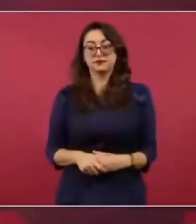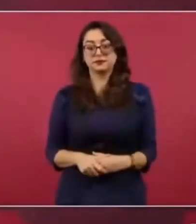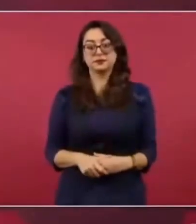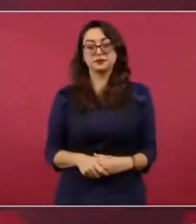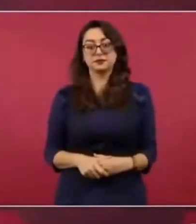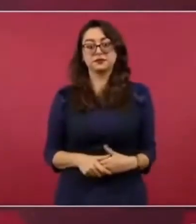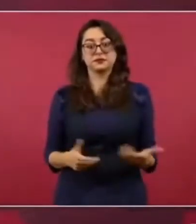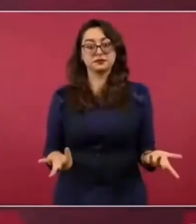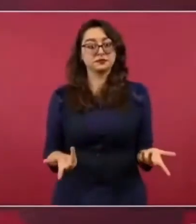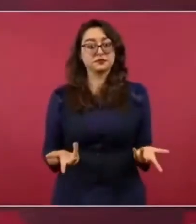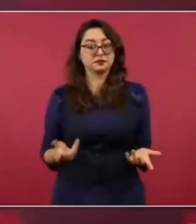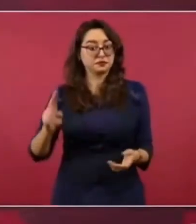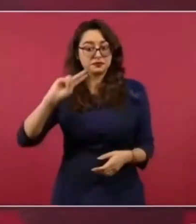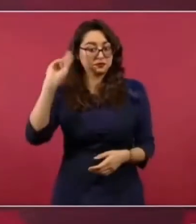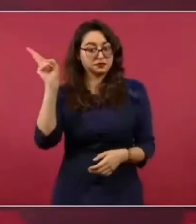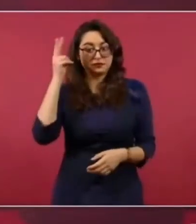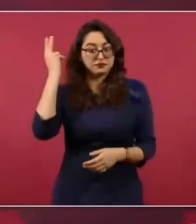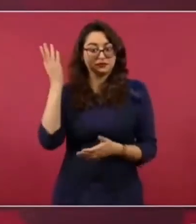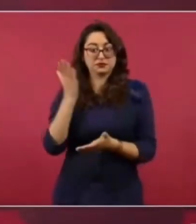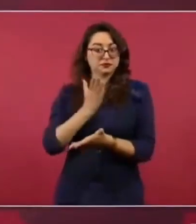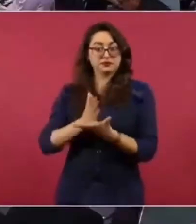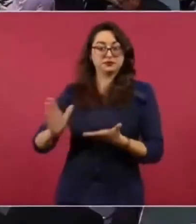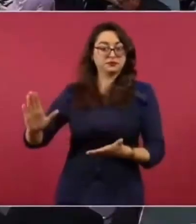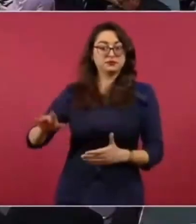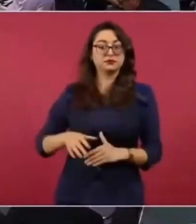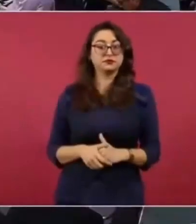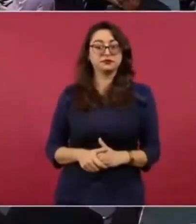las universidades.